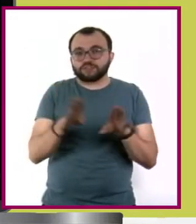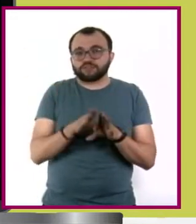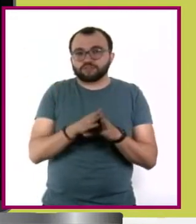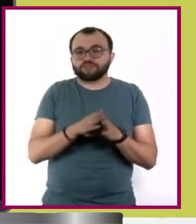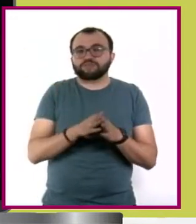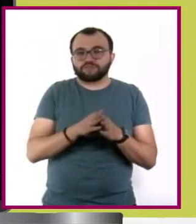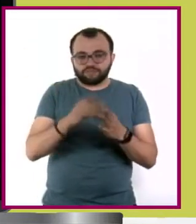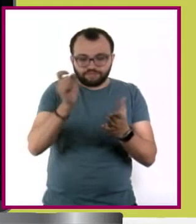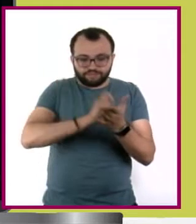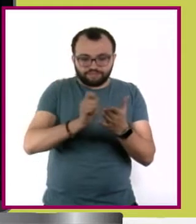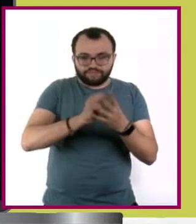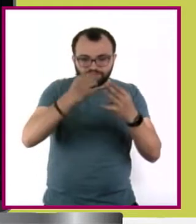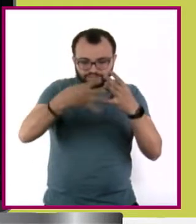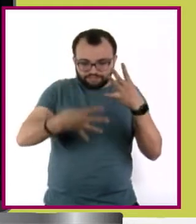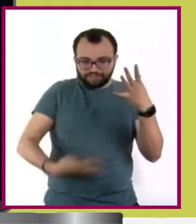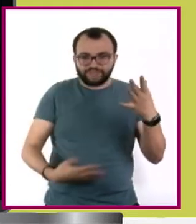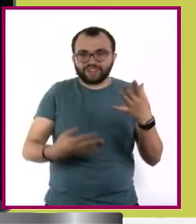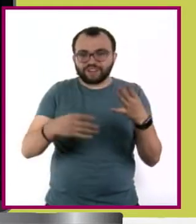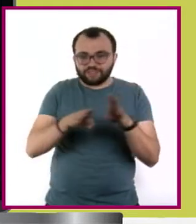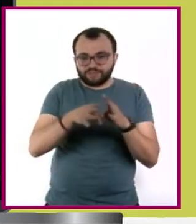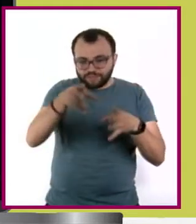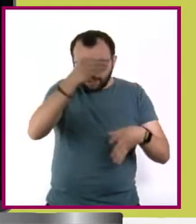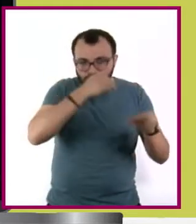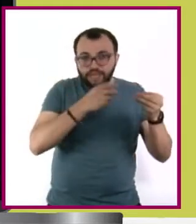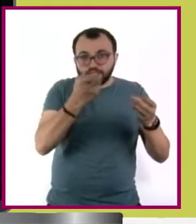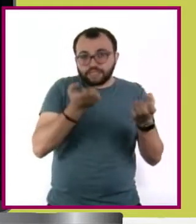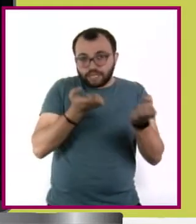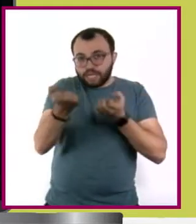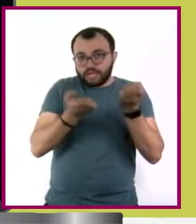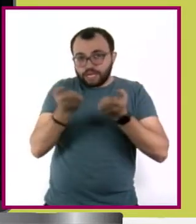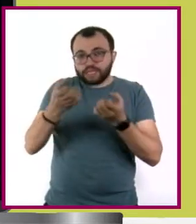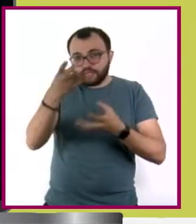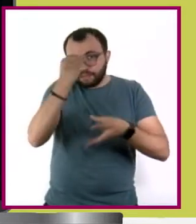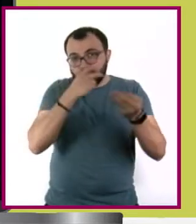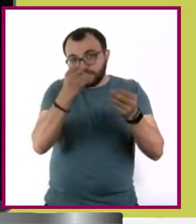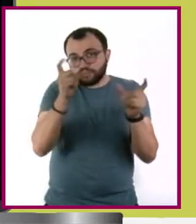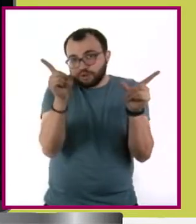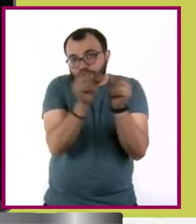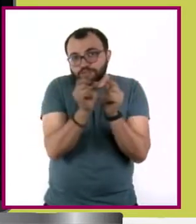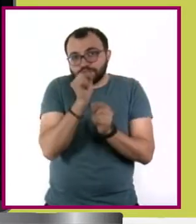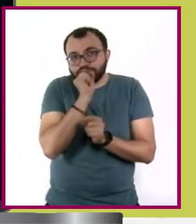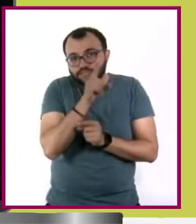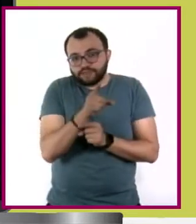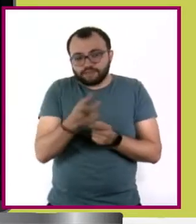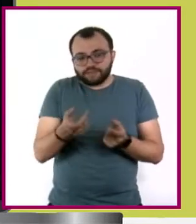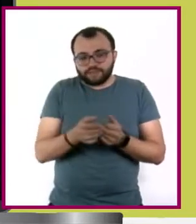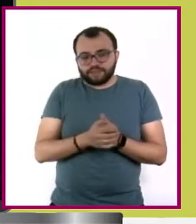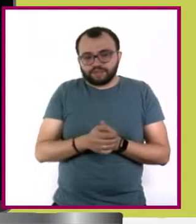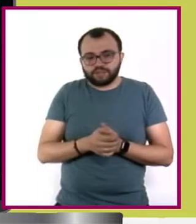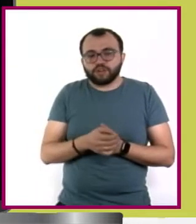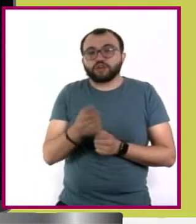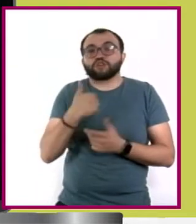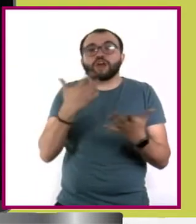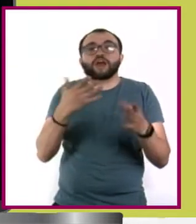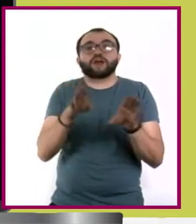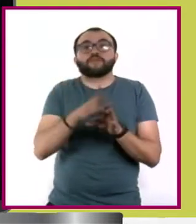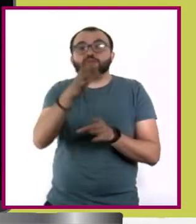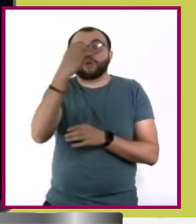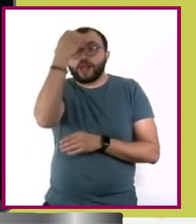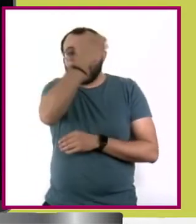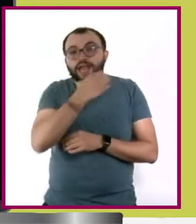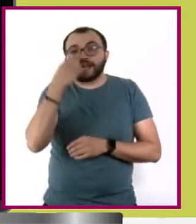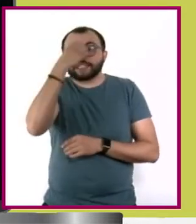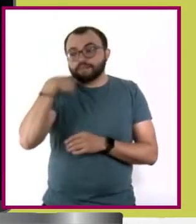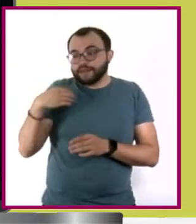acordeón es un ejercicio de aprendizaje y esto es, pues es un resumen. No te estoy invitando a que lo saques en el examen,